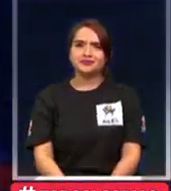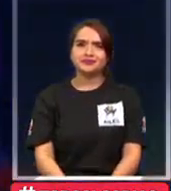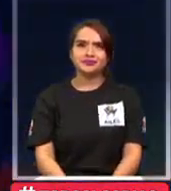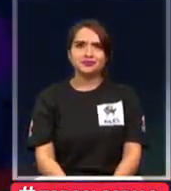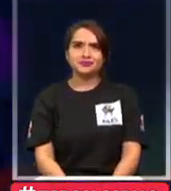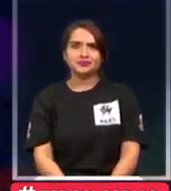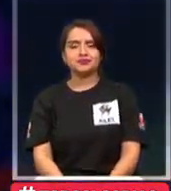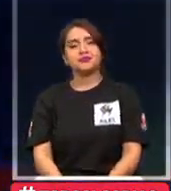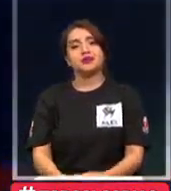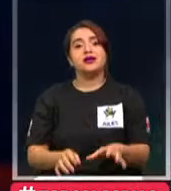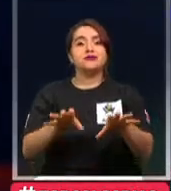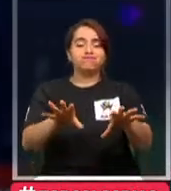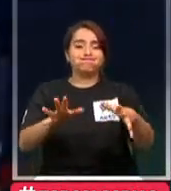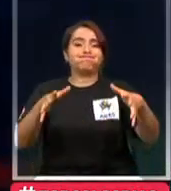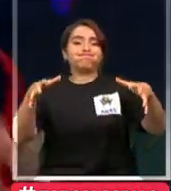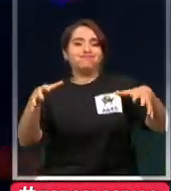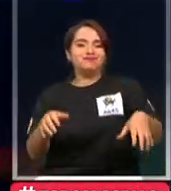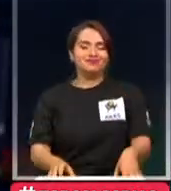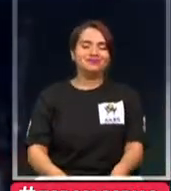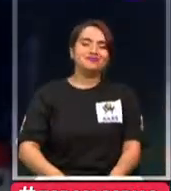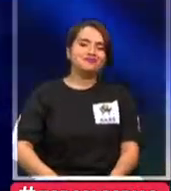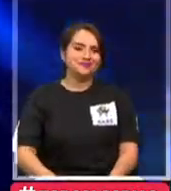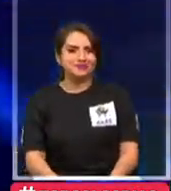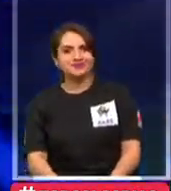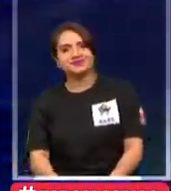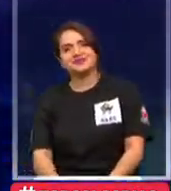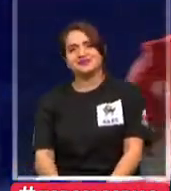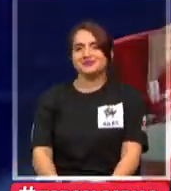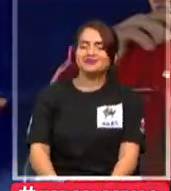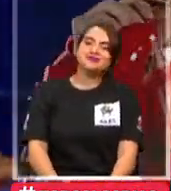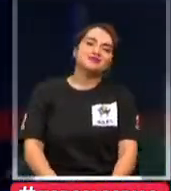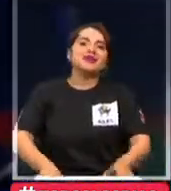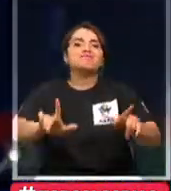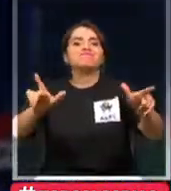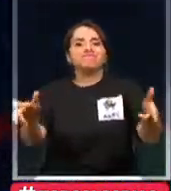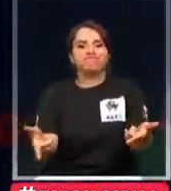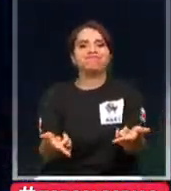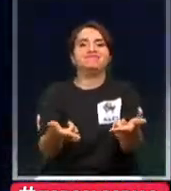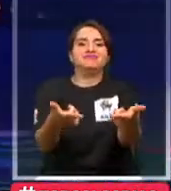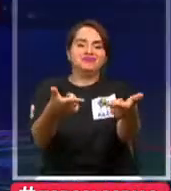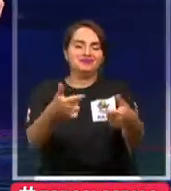Tiene el culito gordito. Oye, eso tampoco. Tengo ya apretadito.